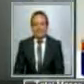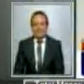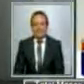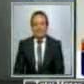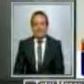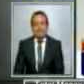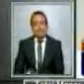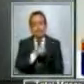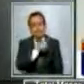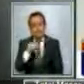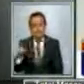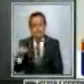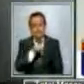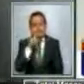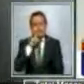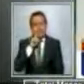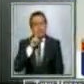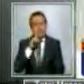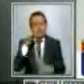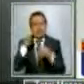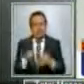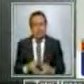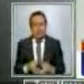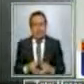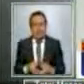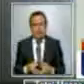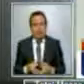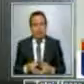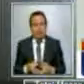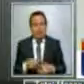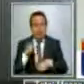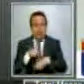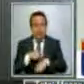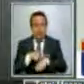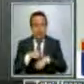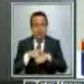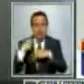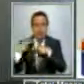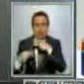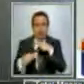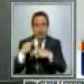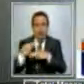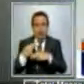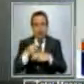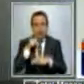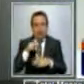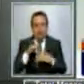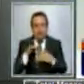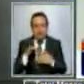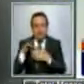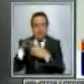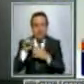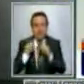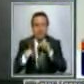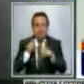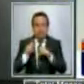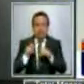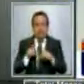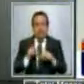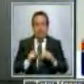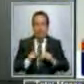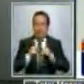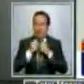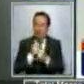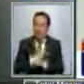certeza tengan la certeza que el tiempo y la historia mostrarán que aquellos principios que defendimos con energía